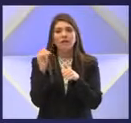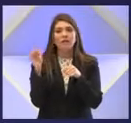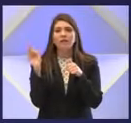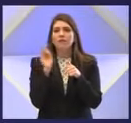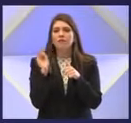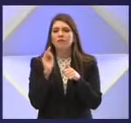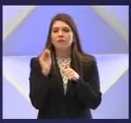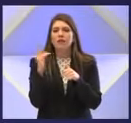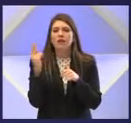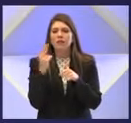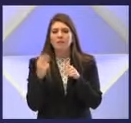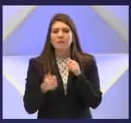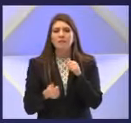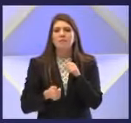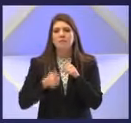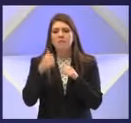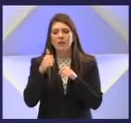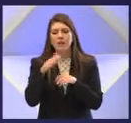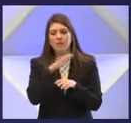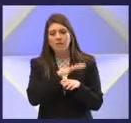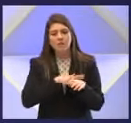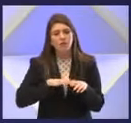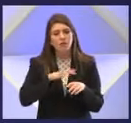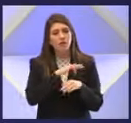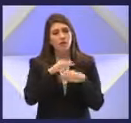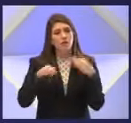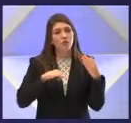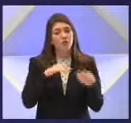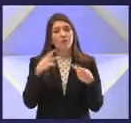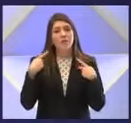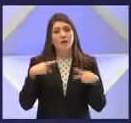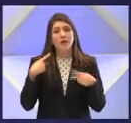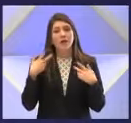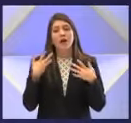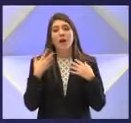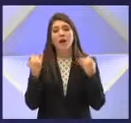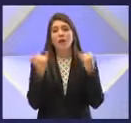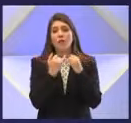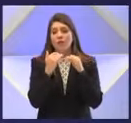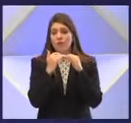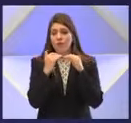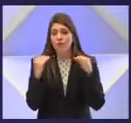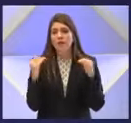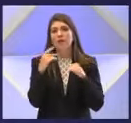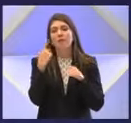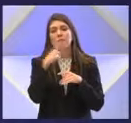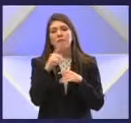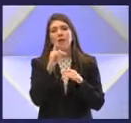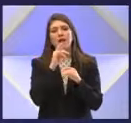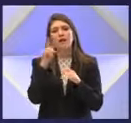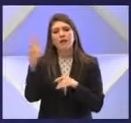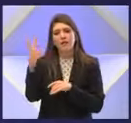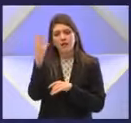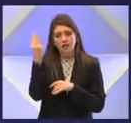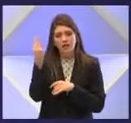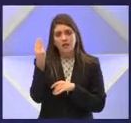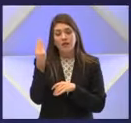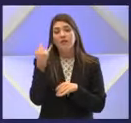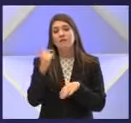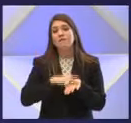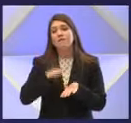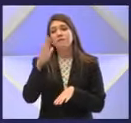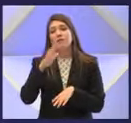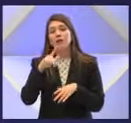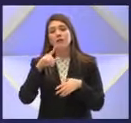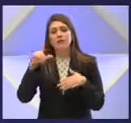sanamos la desigualdad especialmente en américa latina hay una gran desigualdad